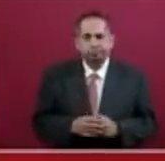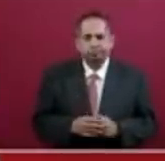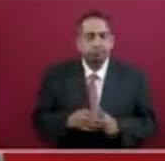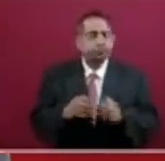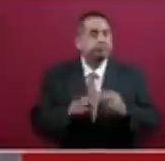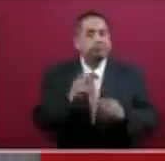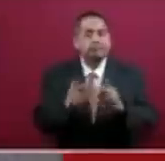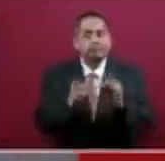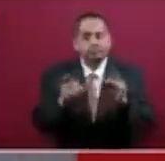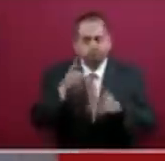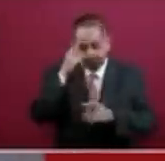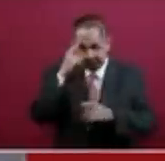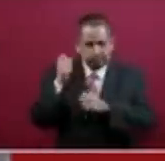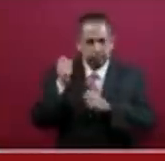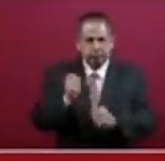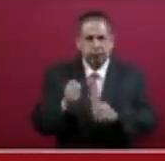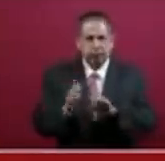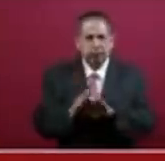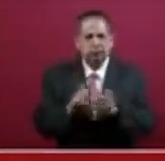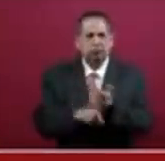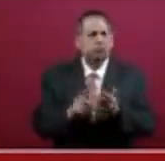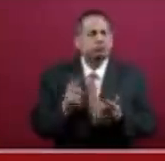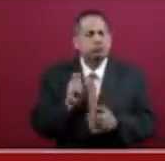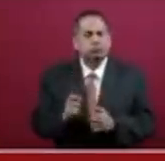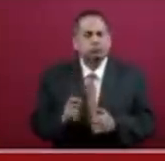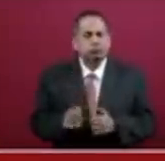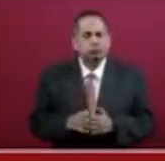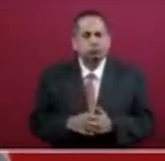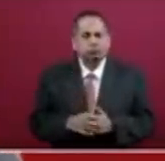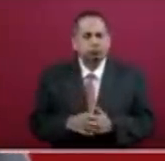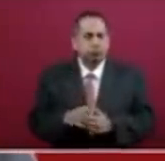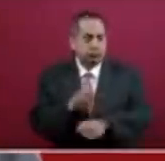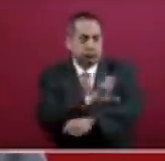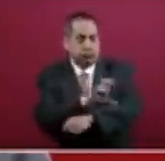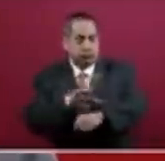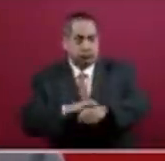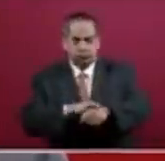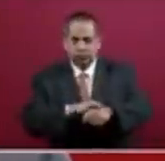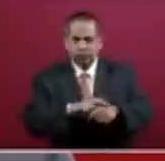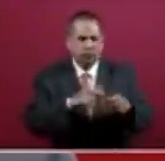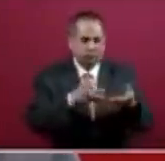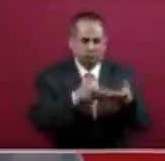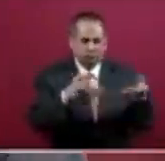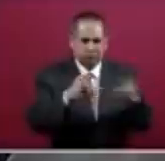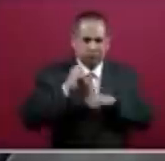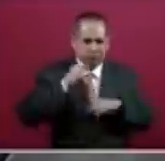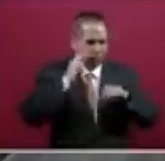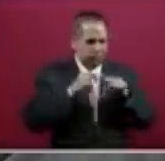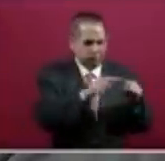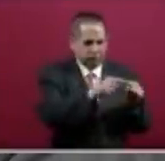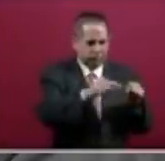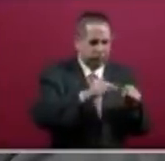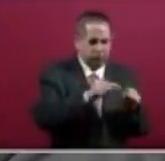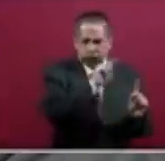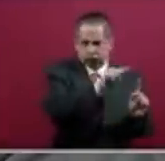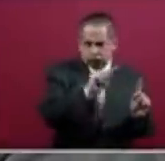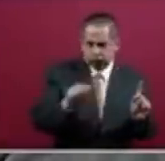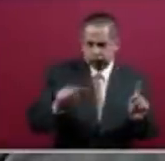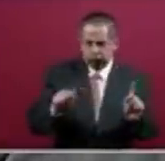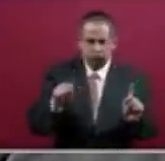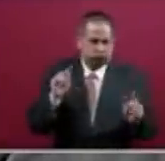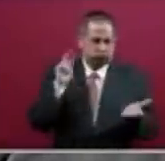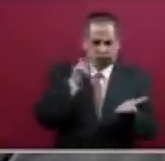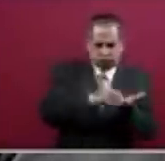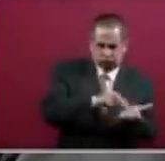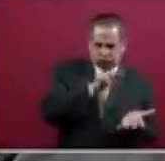vamos a consolidar las coordinaciones territoriales, vamos a tener más presencia,